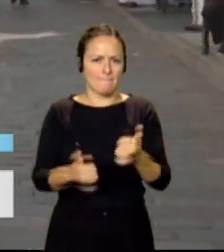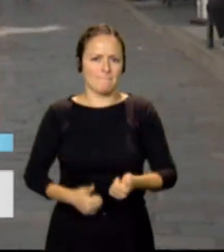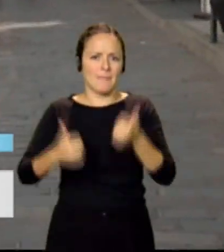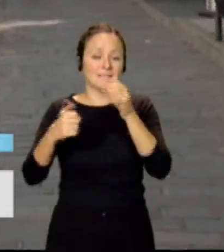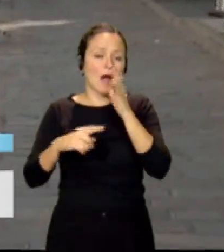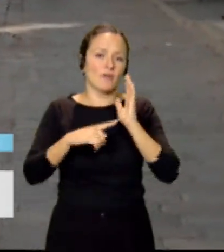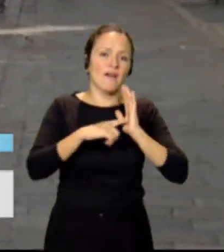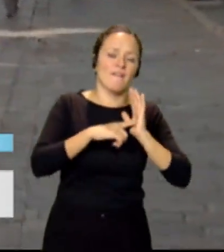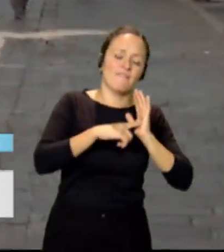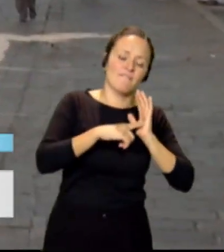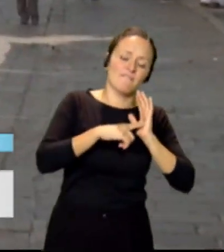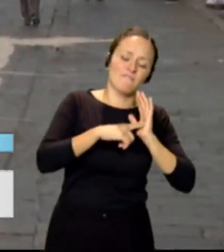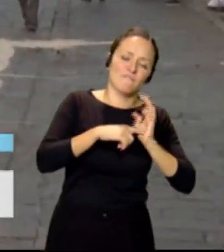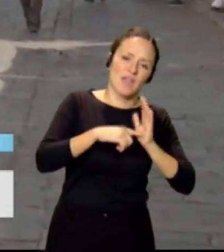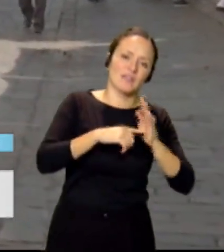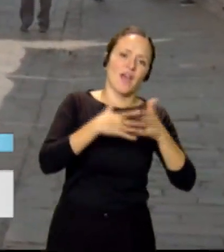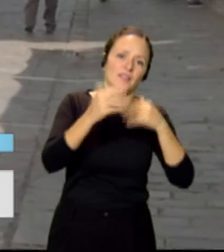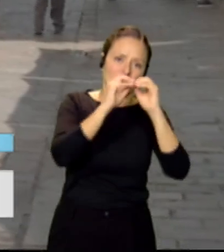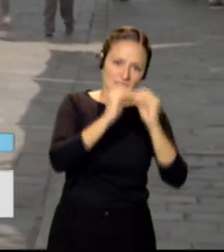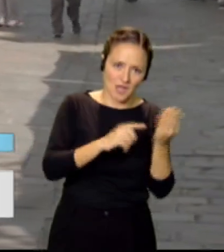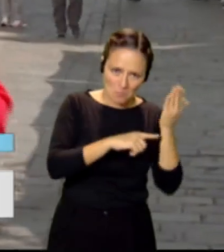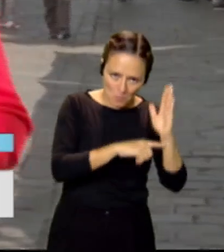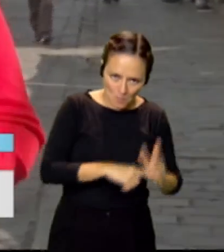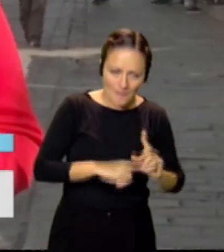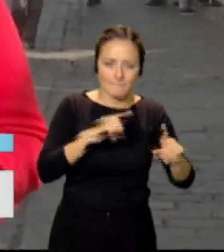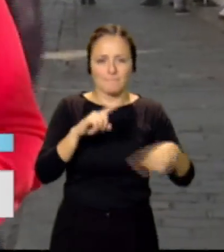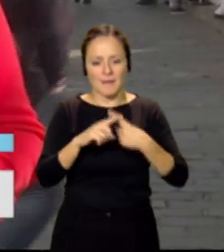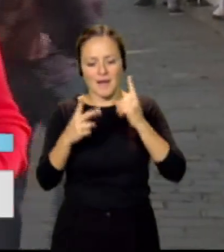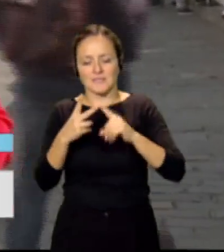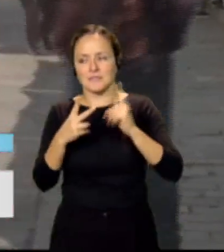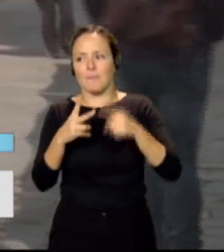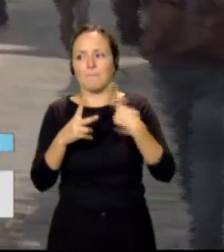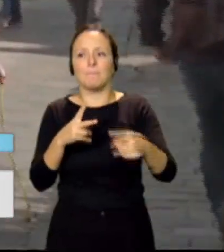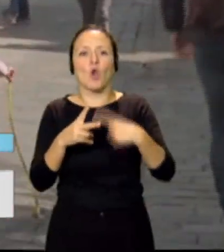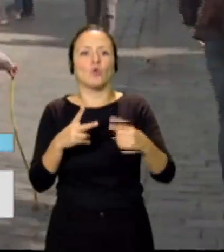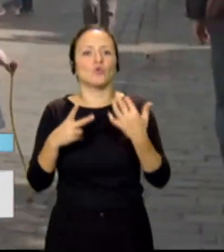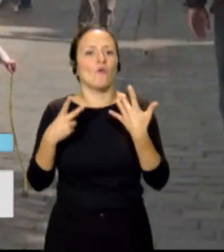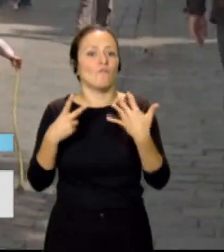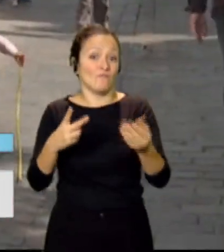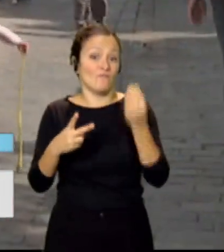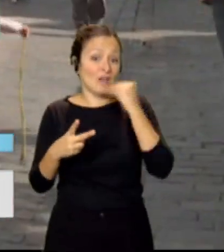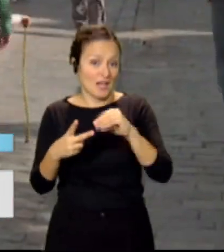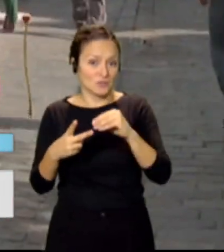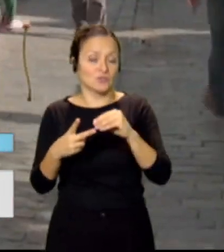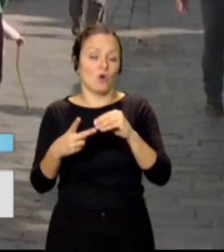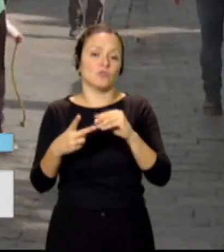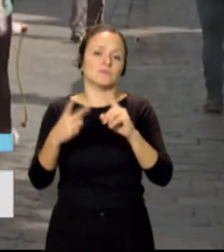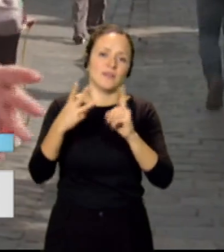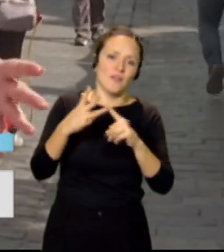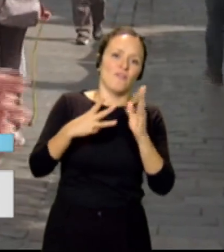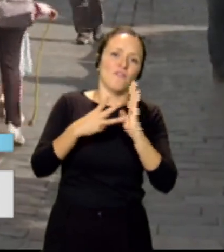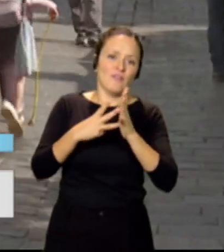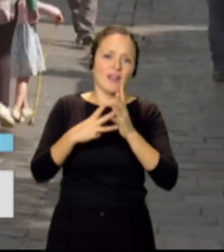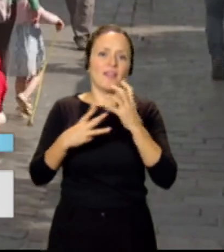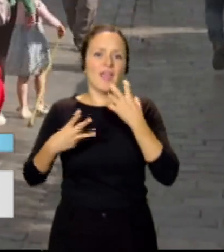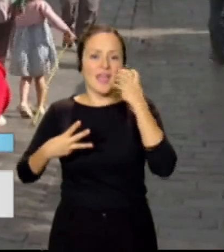feria de artesanía, también de productos frescos. También tenemos la feria de ganado, Eucaristía, pero sin duda